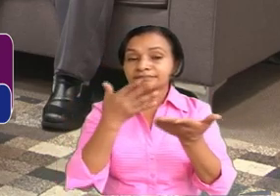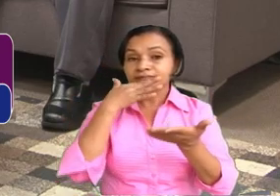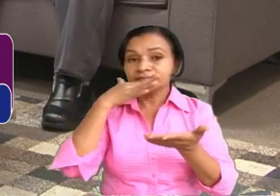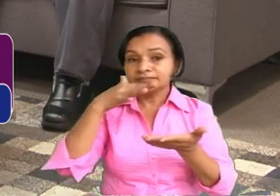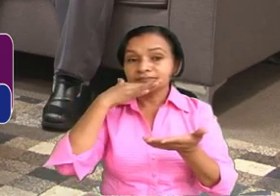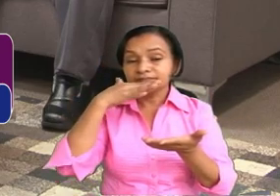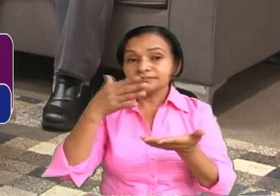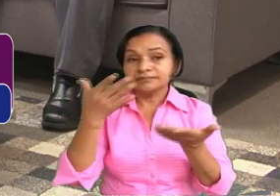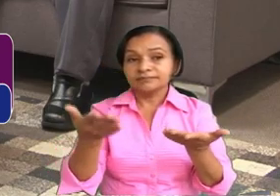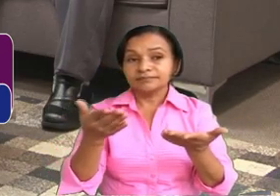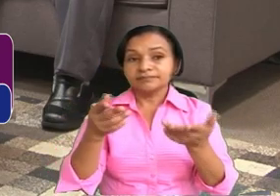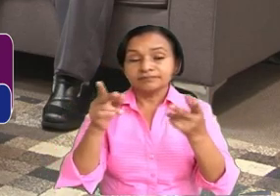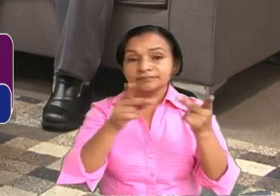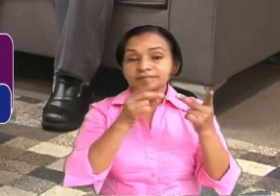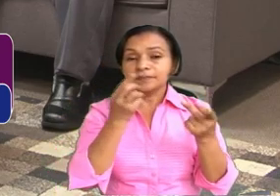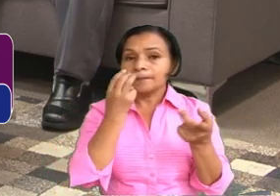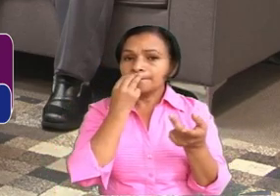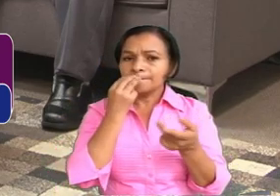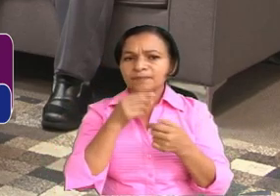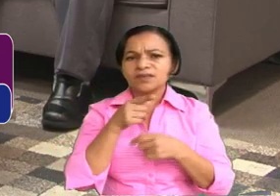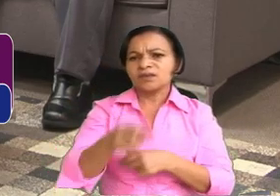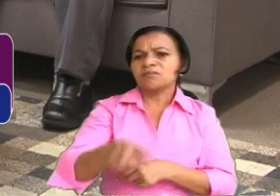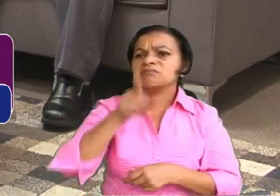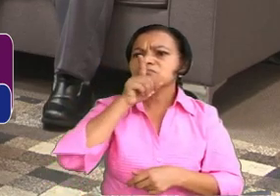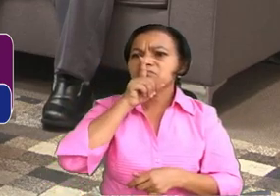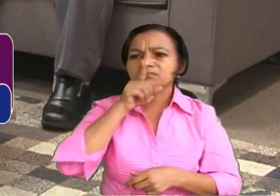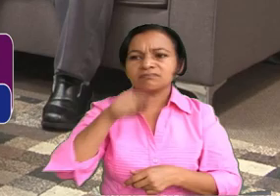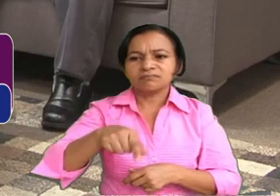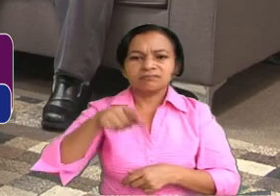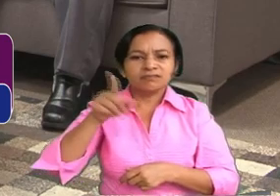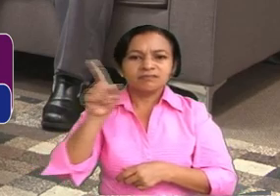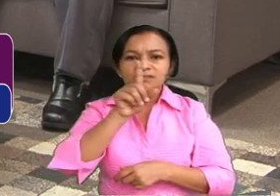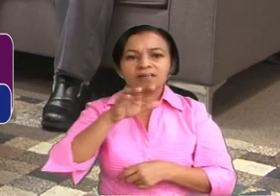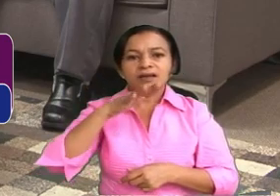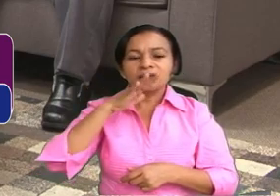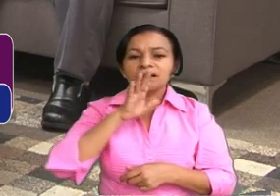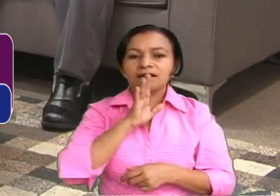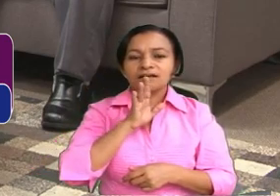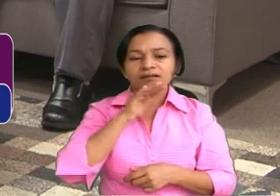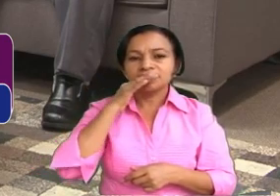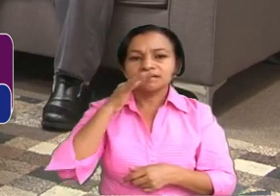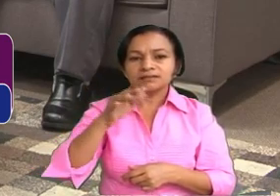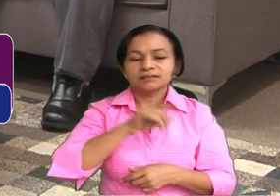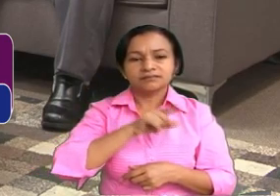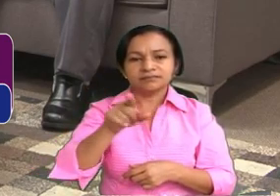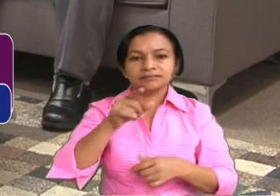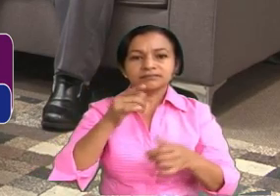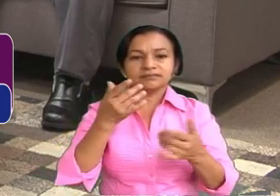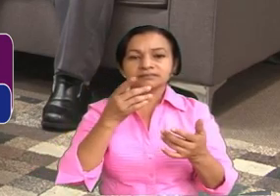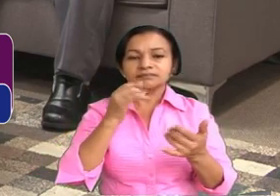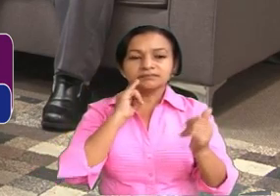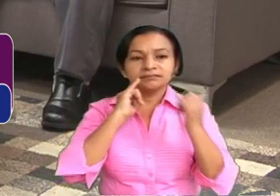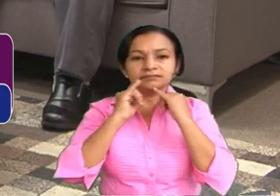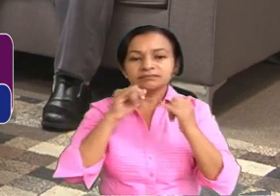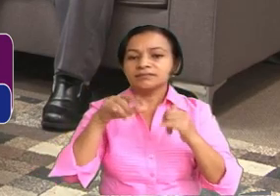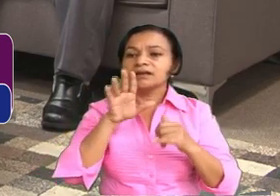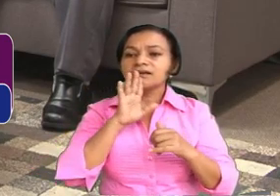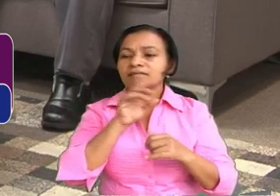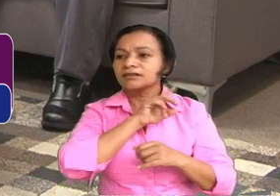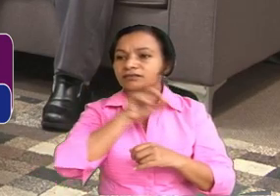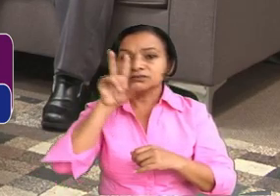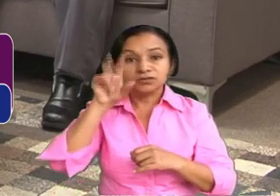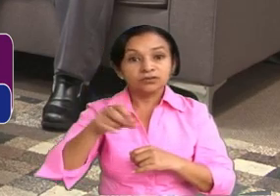inglés, creo yo, inglés o miquito, y le decían, cállense, que aquí no hablamos, aquí no hablamos esa lengua, no vengan aquí con